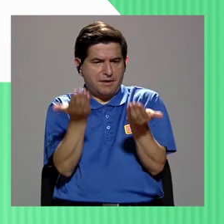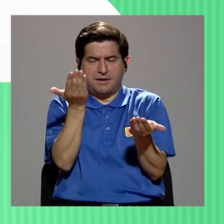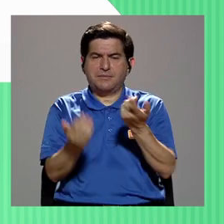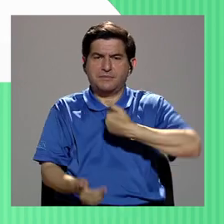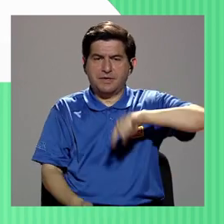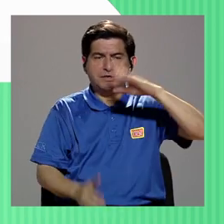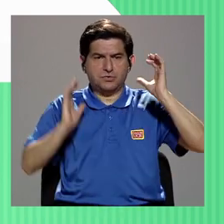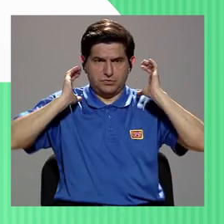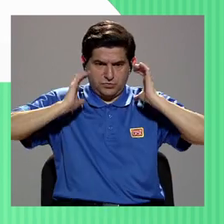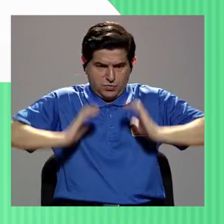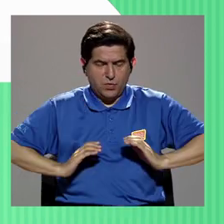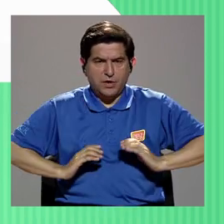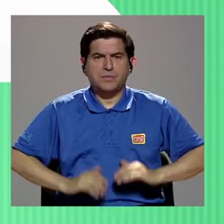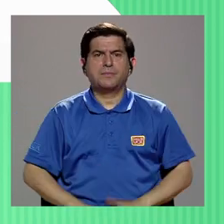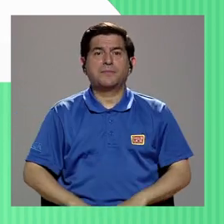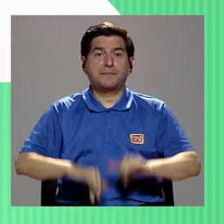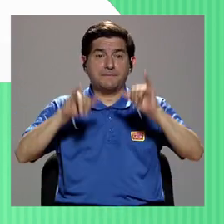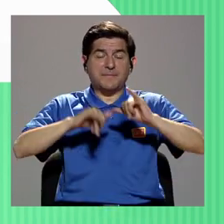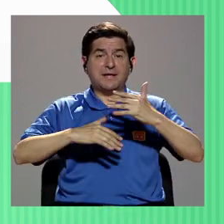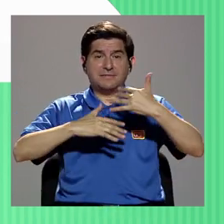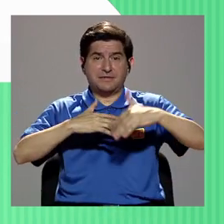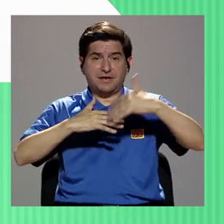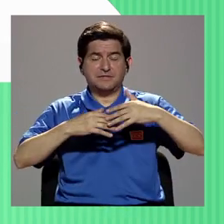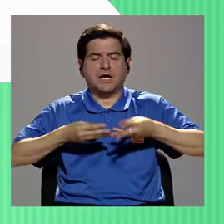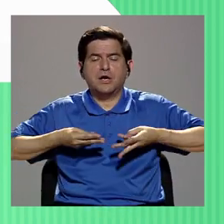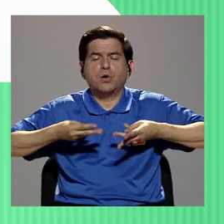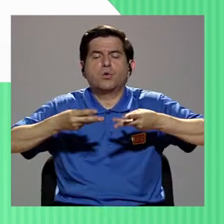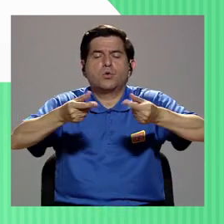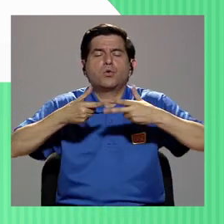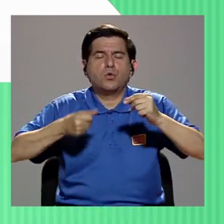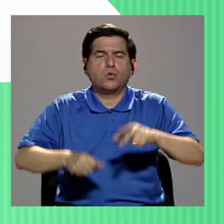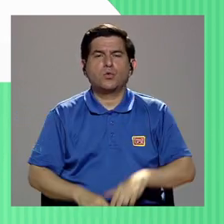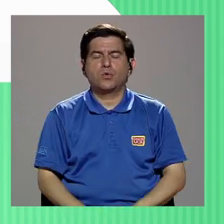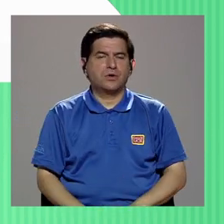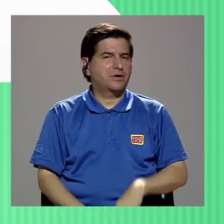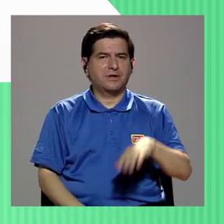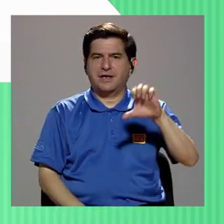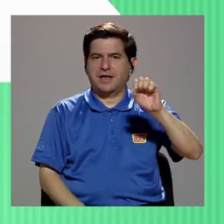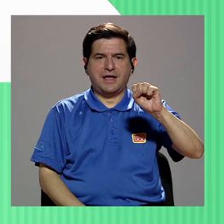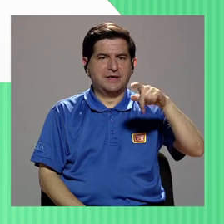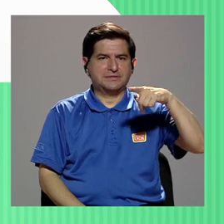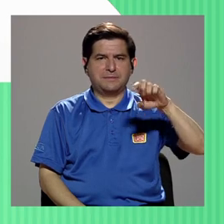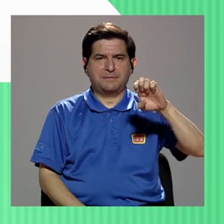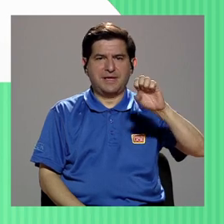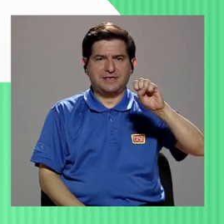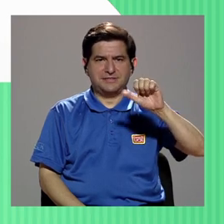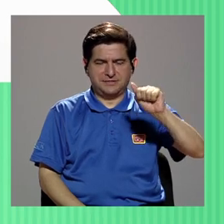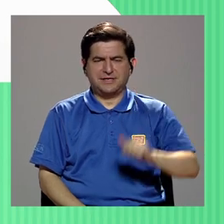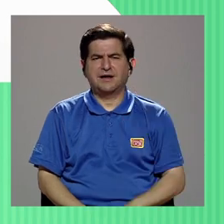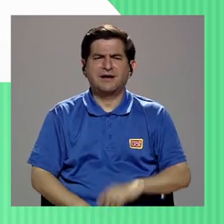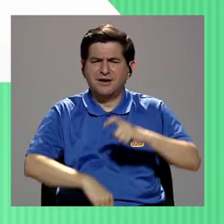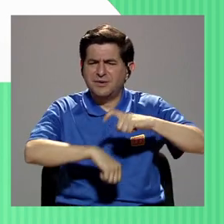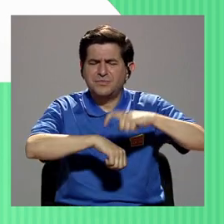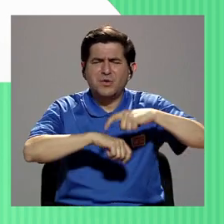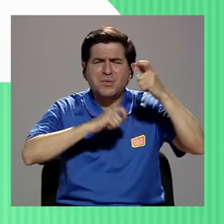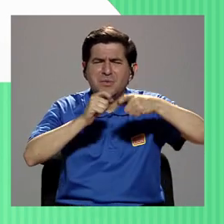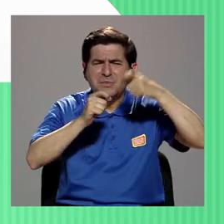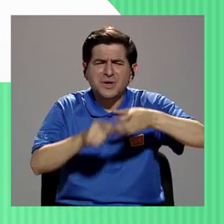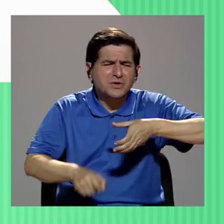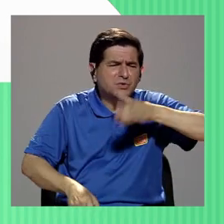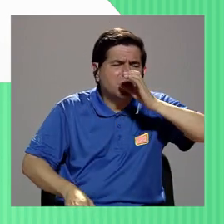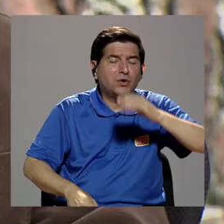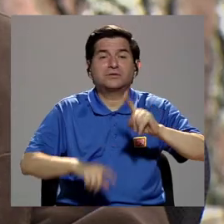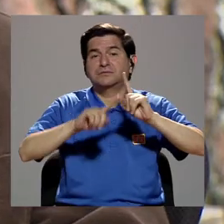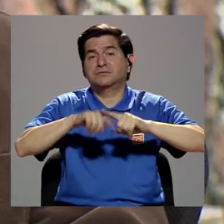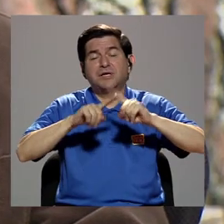en el cuerpo para mantener la sangre más fluida y menos espesa en general. ¿Hay horas específicas? Mucho